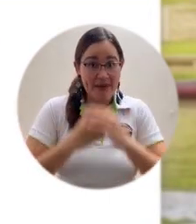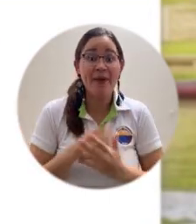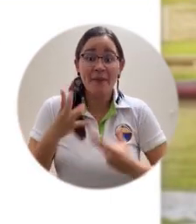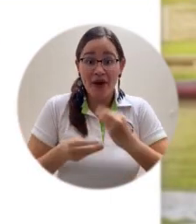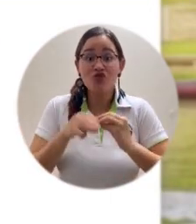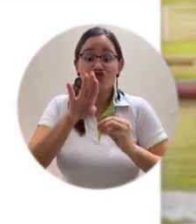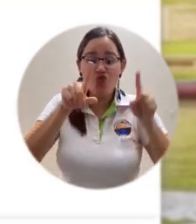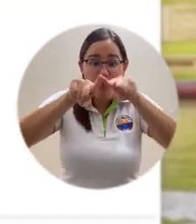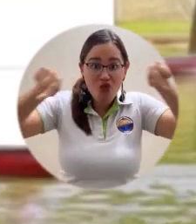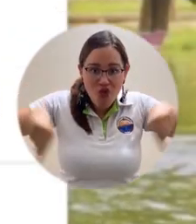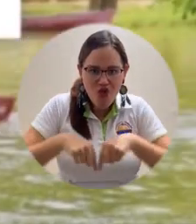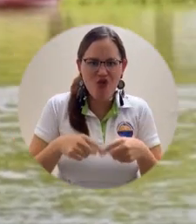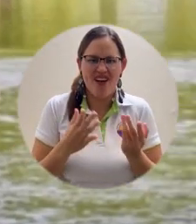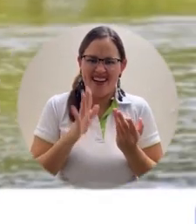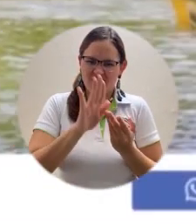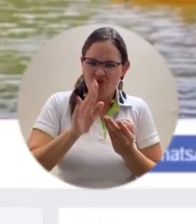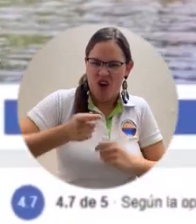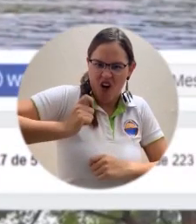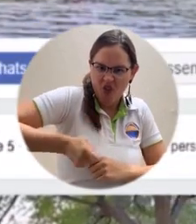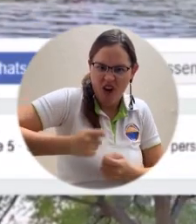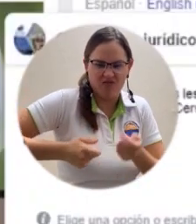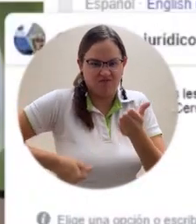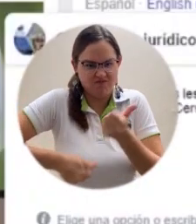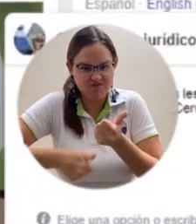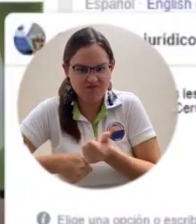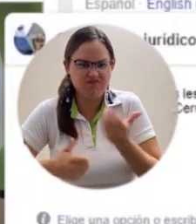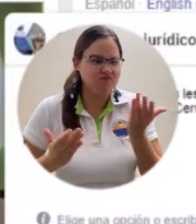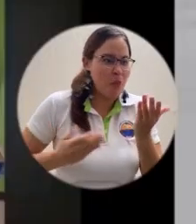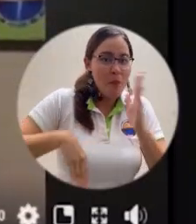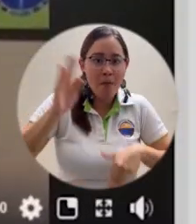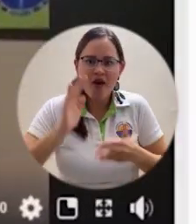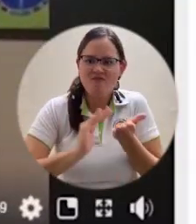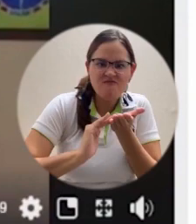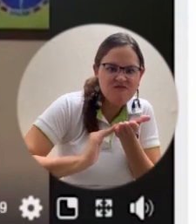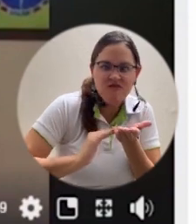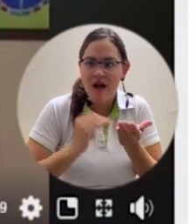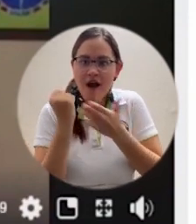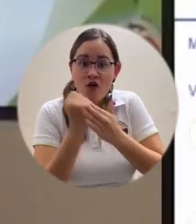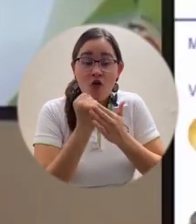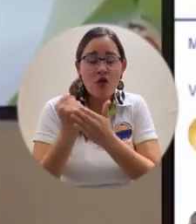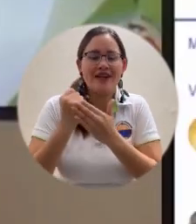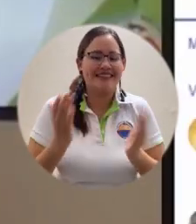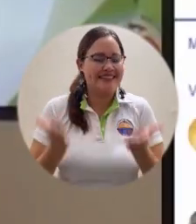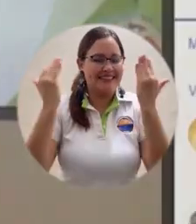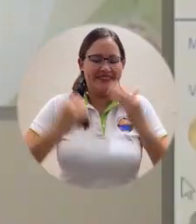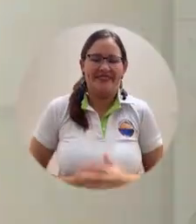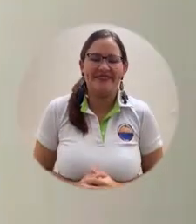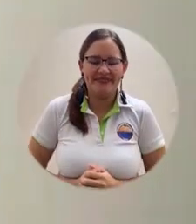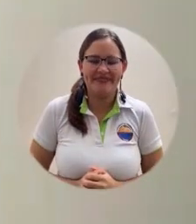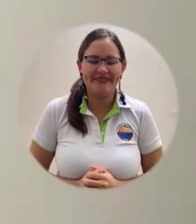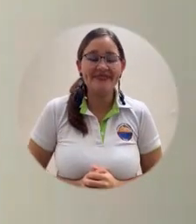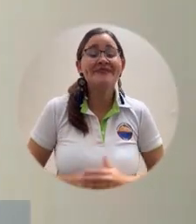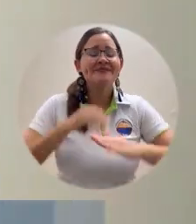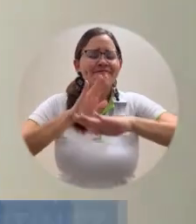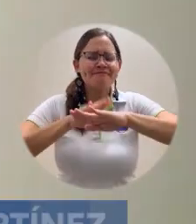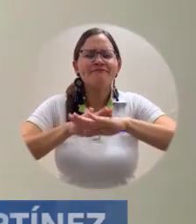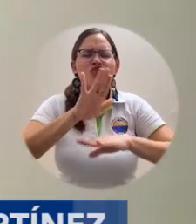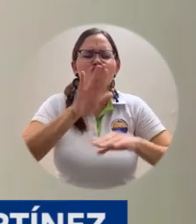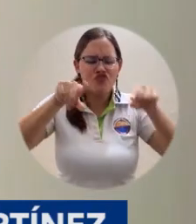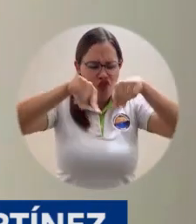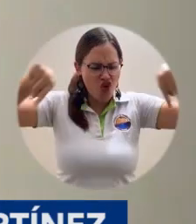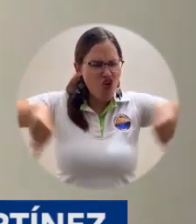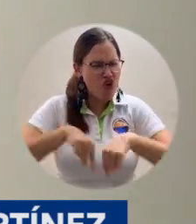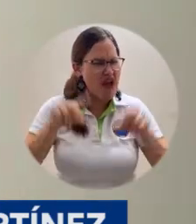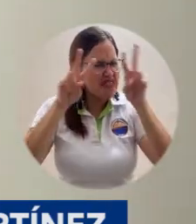centro de conciliación de dicho consultorio de la Universidad Magdalena está a la vanguardia. La labor de consultorio jurídico y centro de